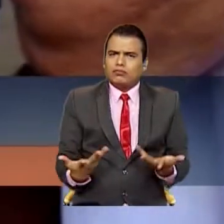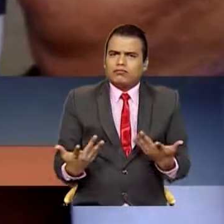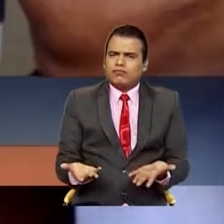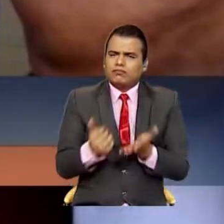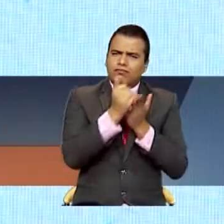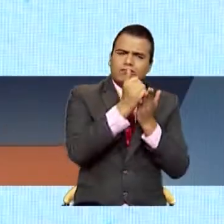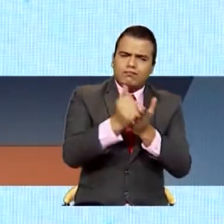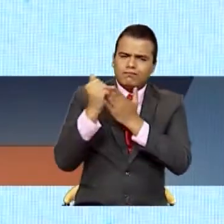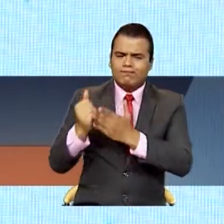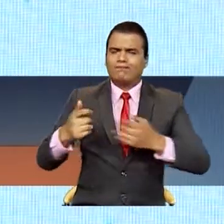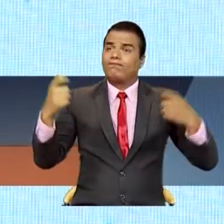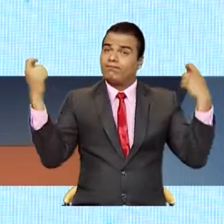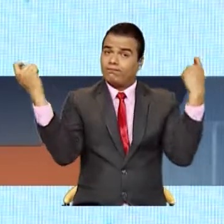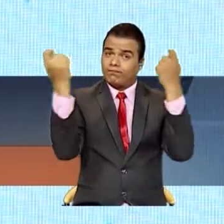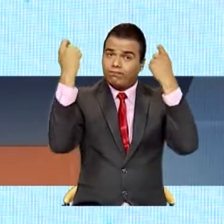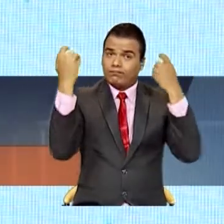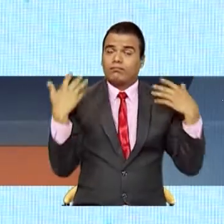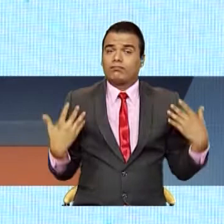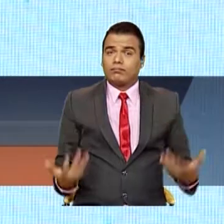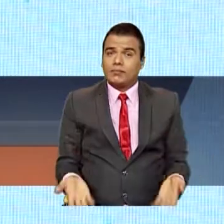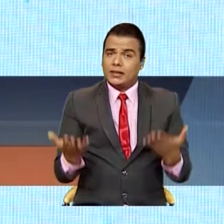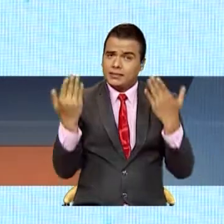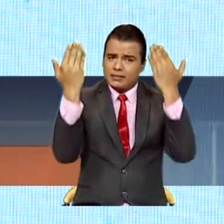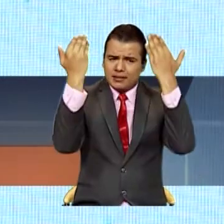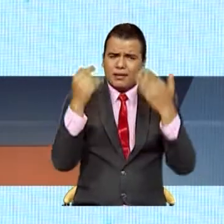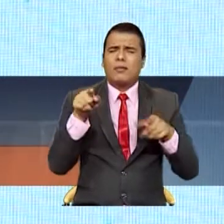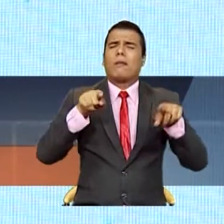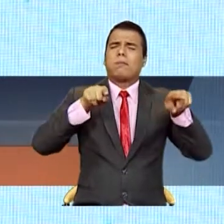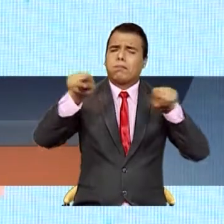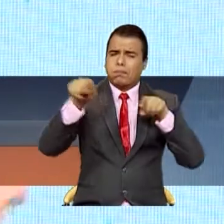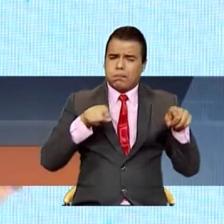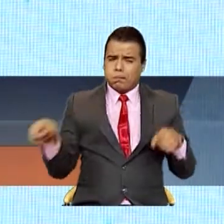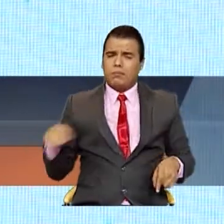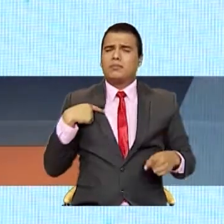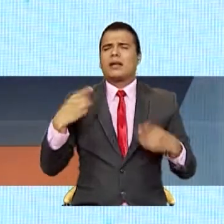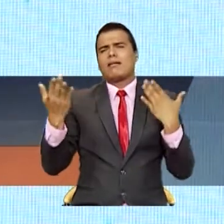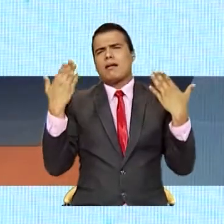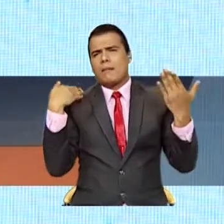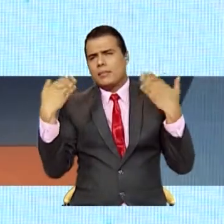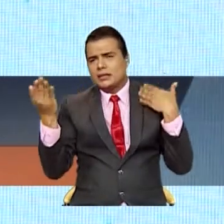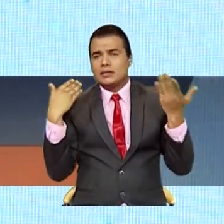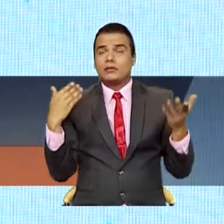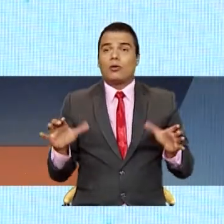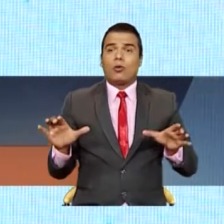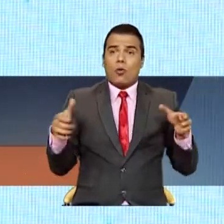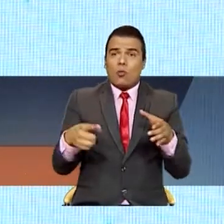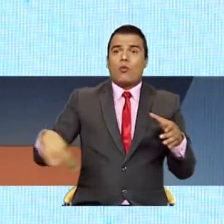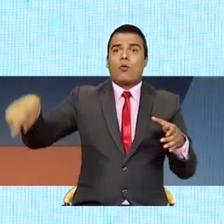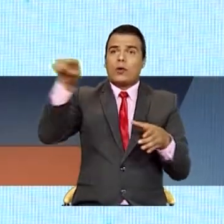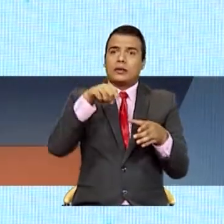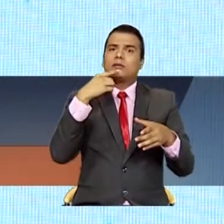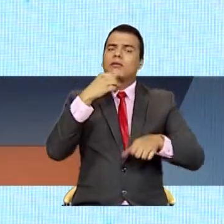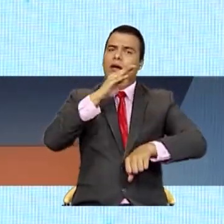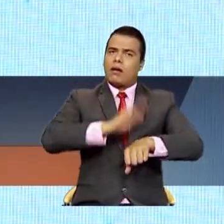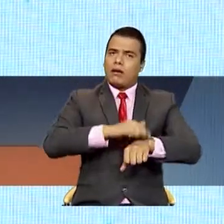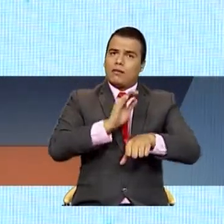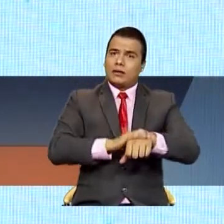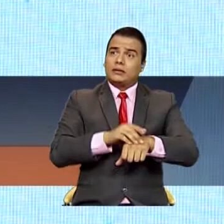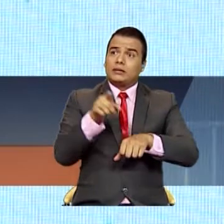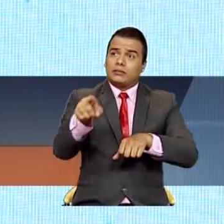comercialización, que es fundamental. En todas partes, el sector campesino siempre habla de que es